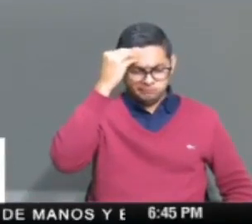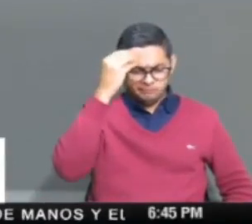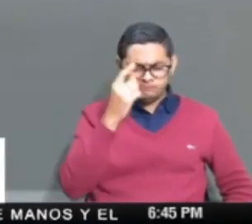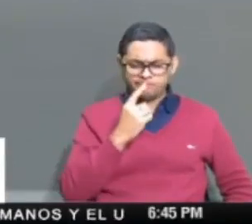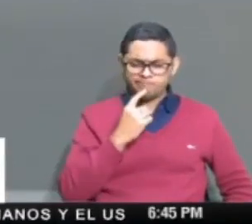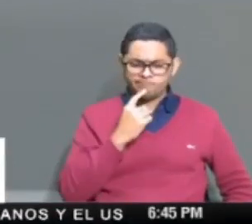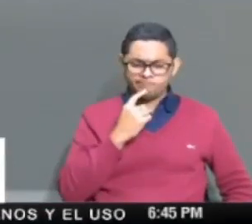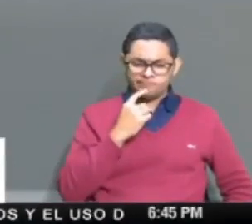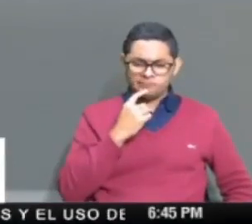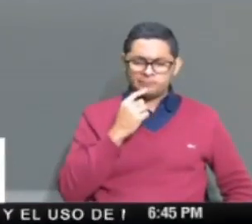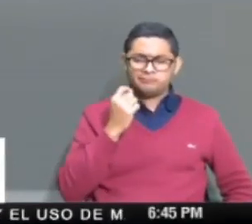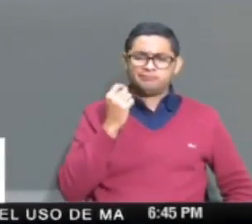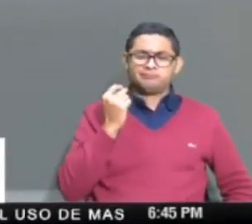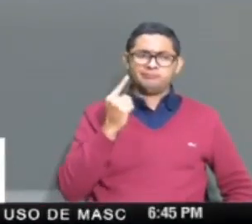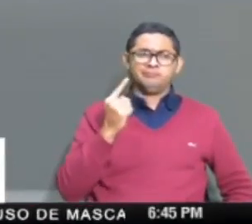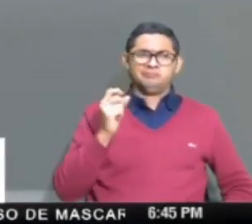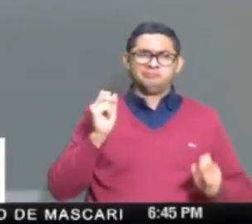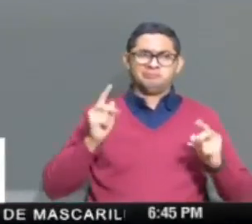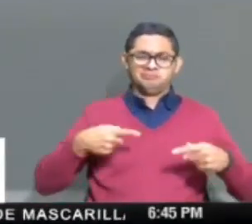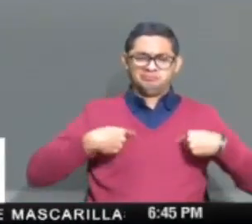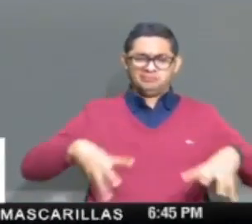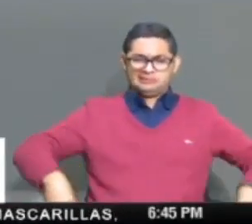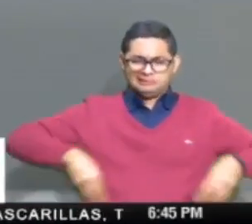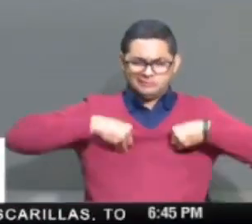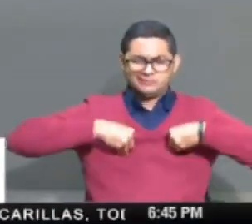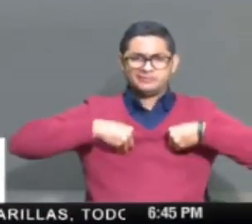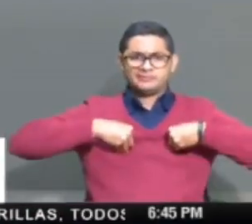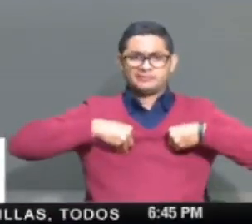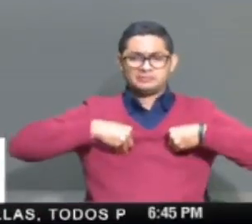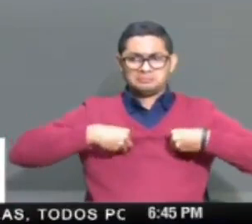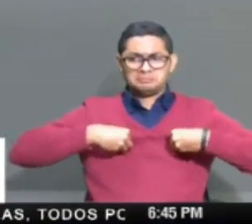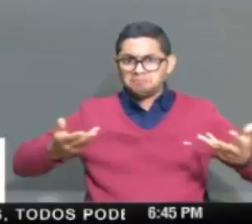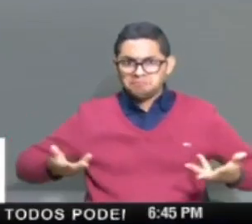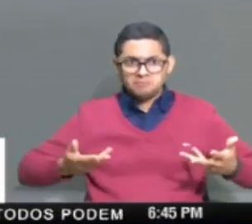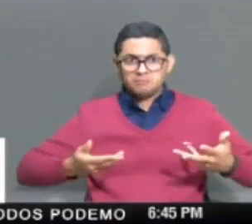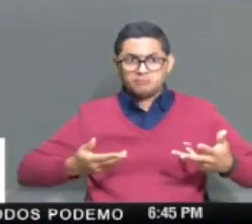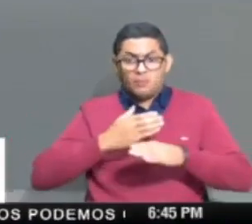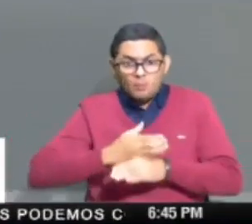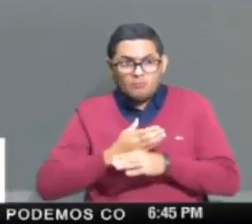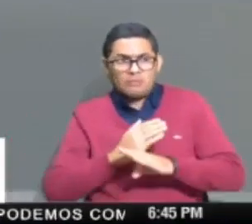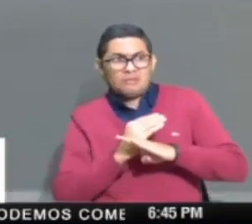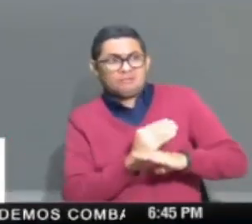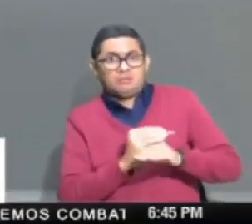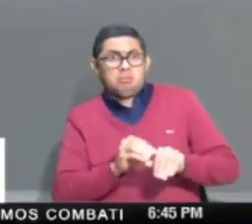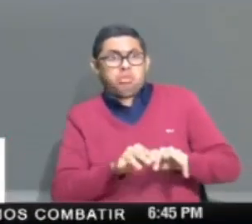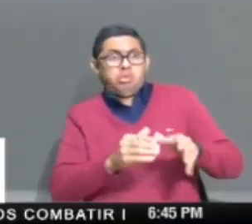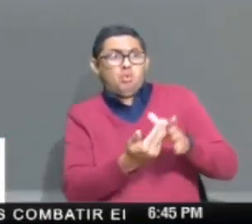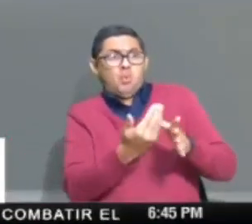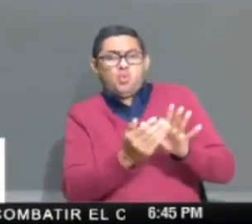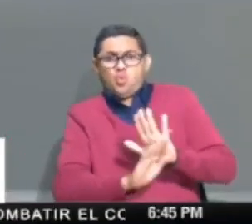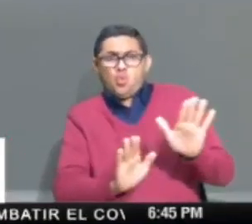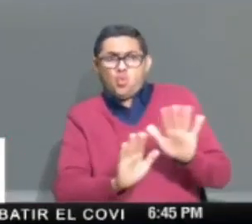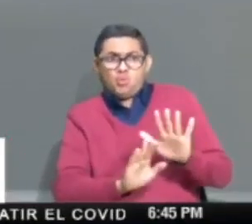y asumir lo que tengamos que hacer para evitar nuevos contagios que expongan a